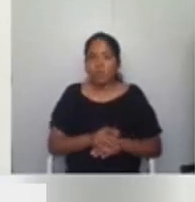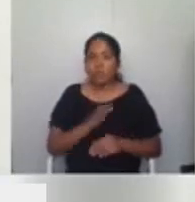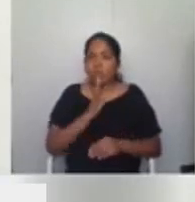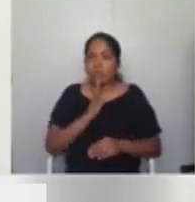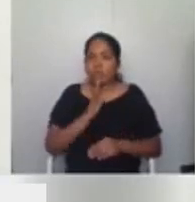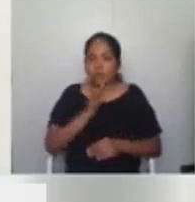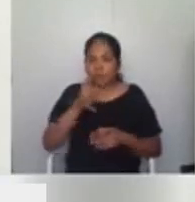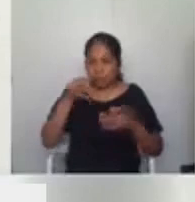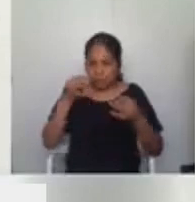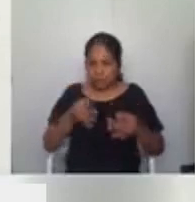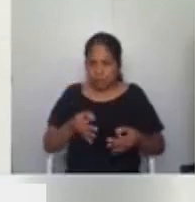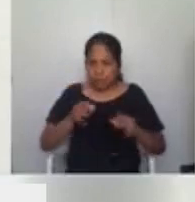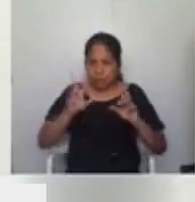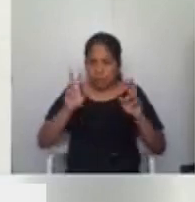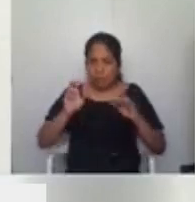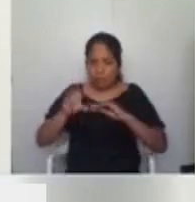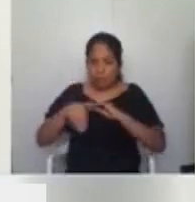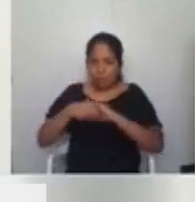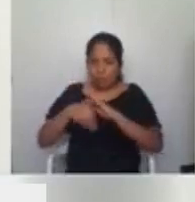esta corrupción, a ver,